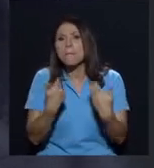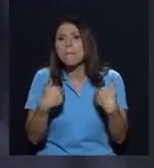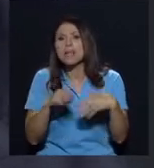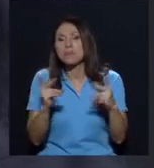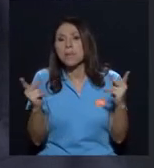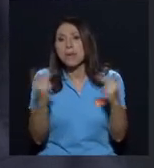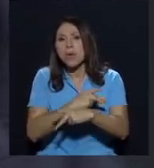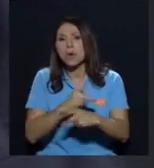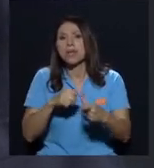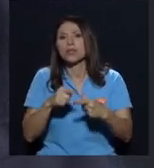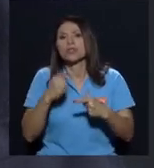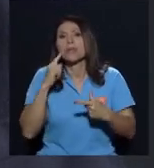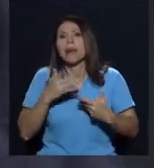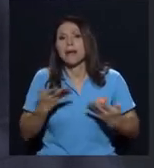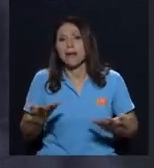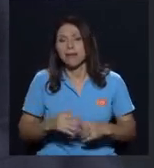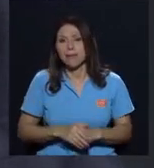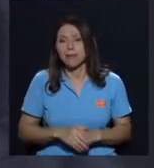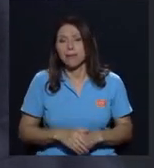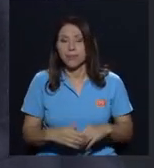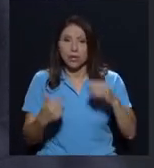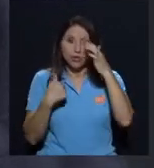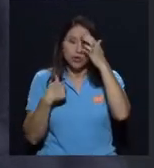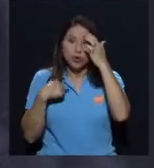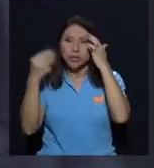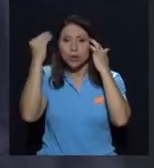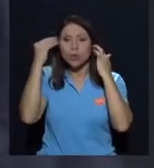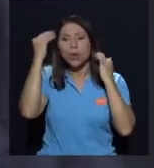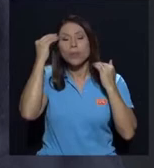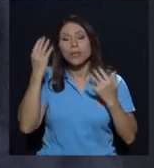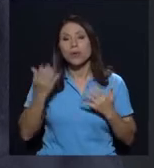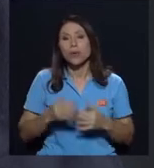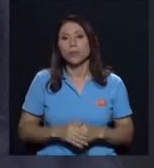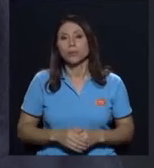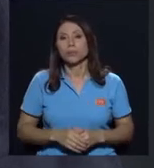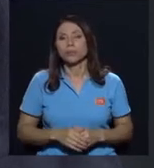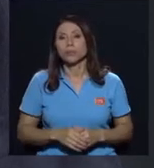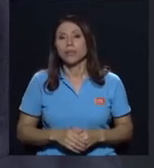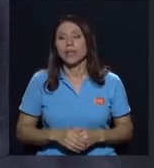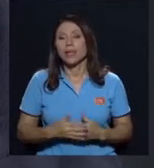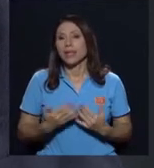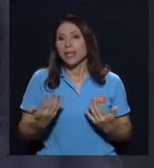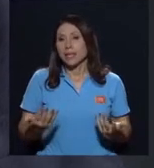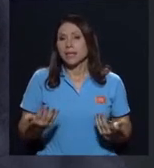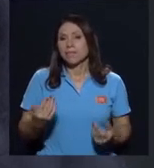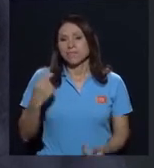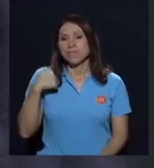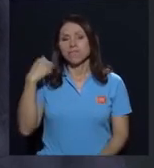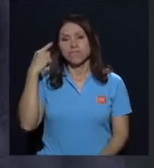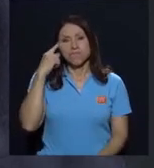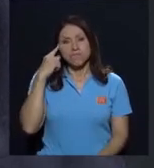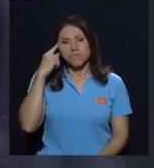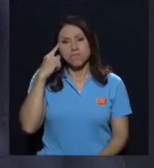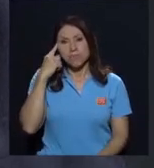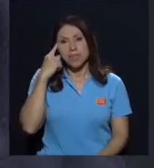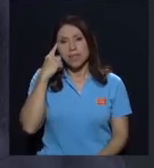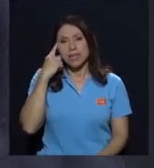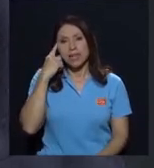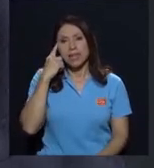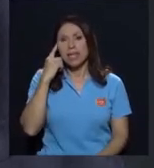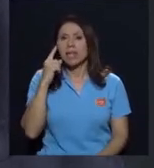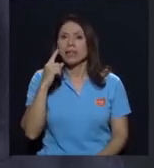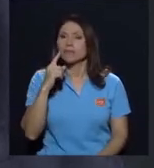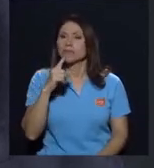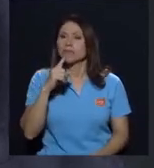yo tengo una opinión que me lleva a pensar de que no es